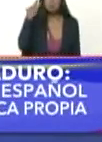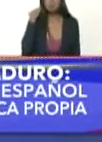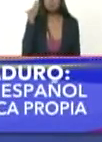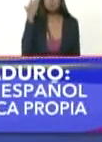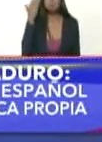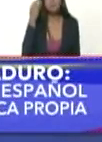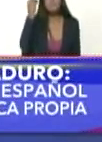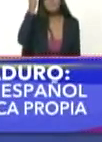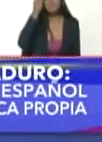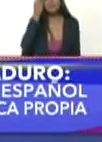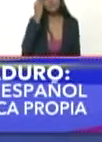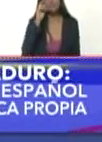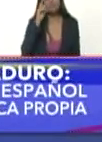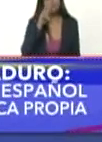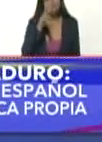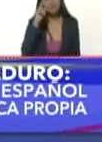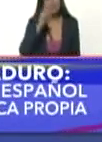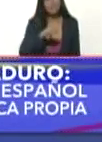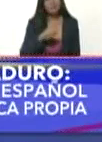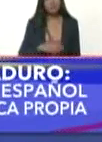pudiéramos observar